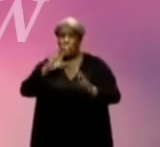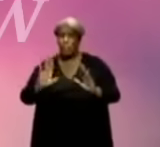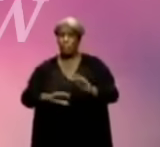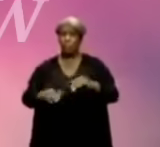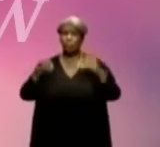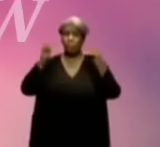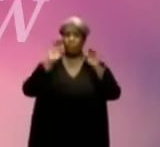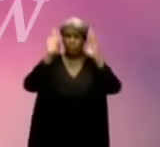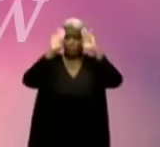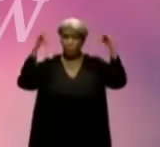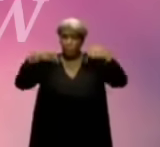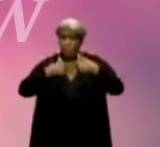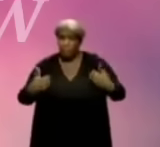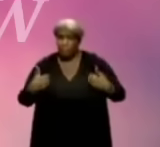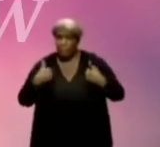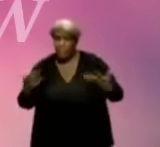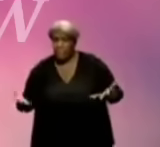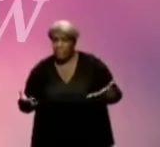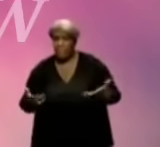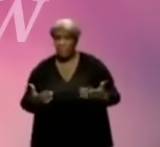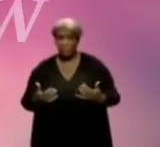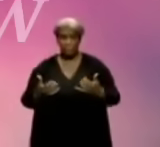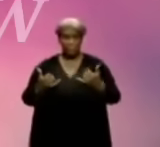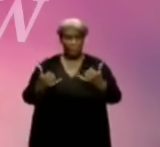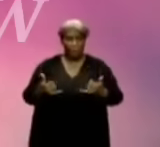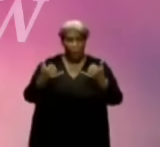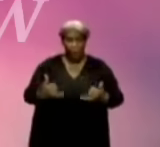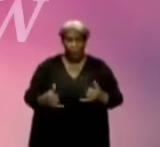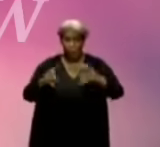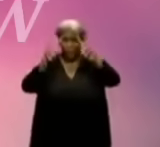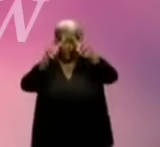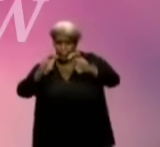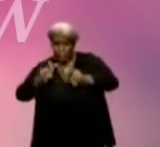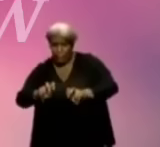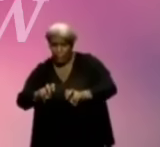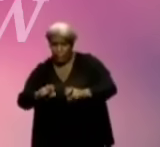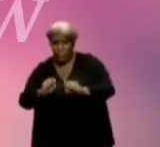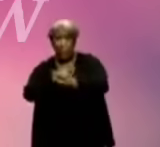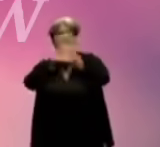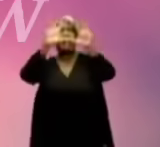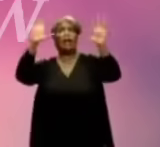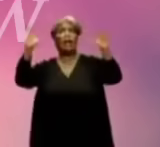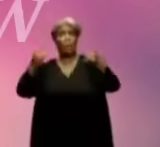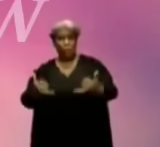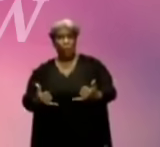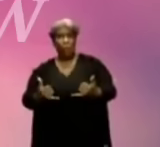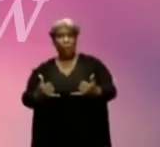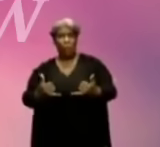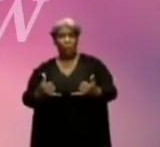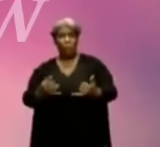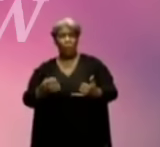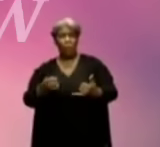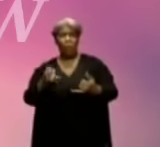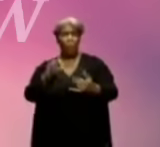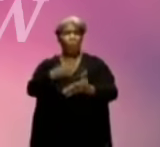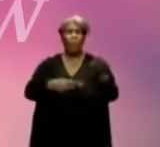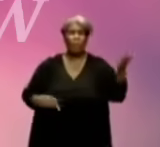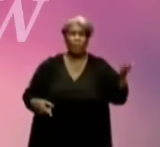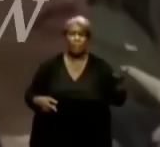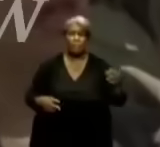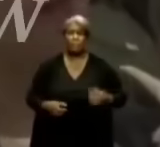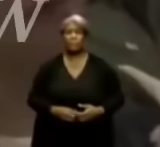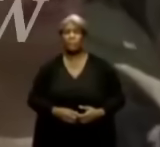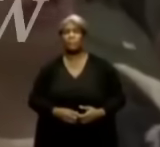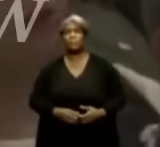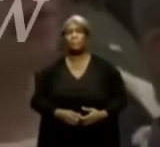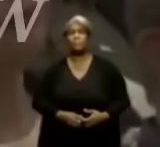es que hay ahora el diagnóstico es más claro, es que hay más niños autistas. Se ve más. Sí,